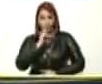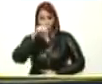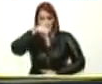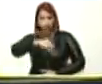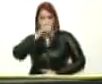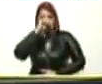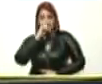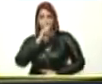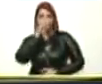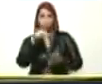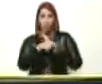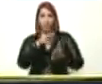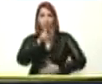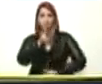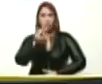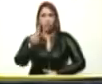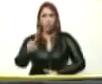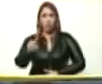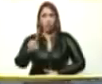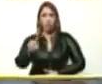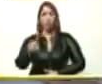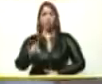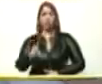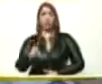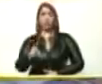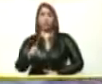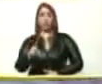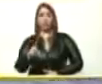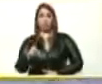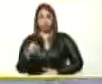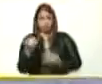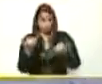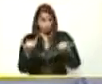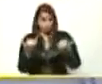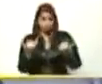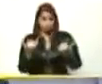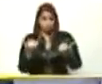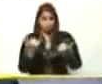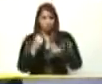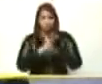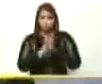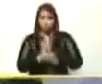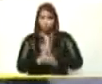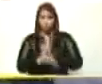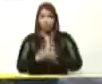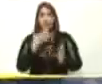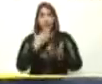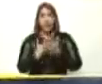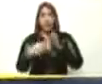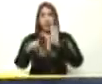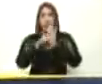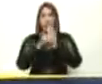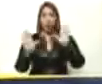año, 2021, que despedimos, recientemente, gracias a la ley, orgánica, de recreación,